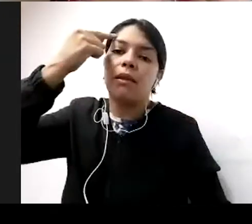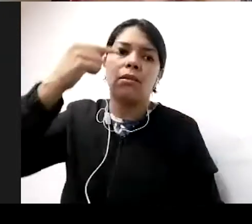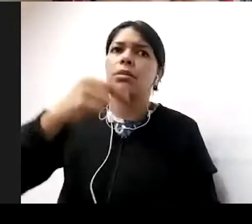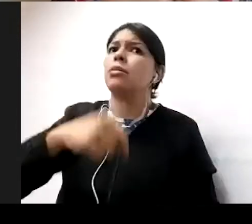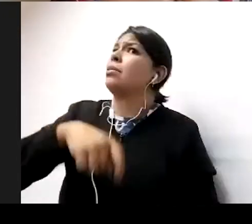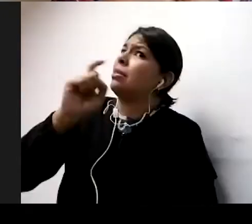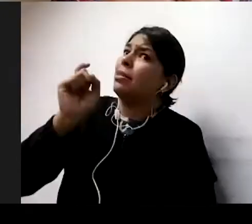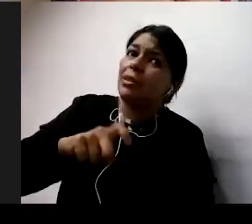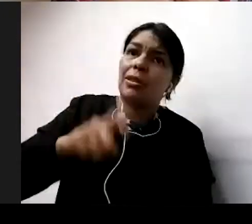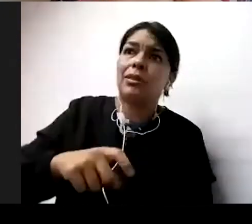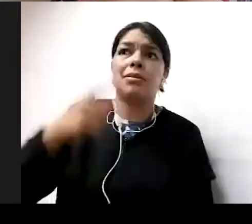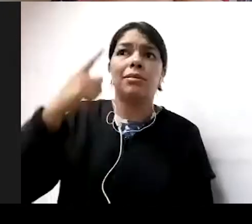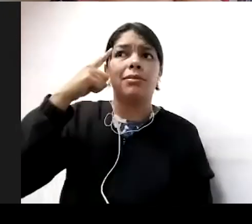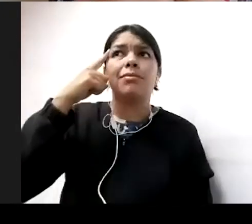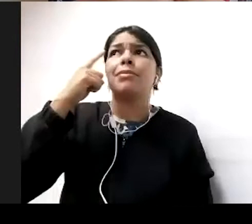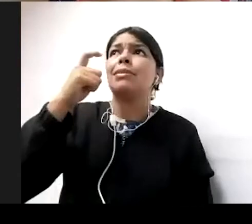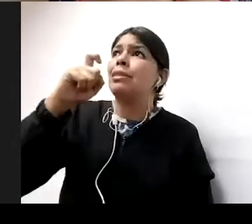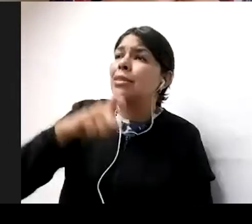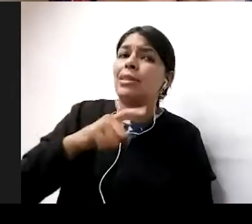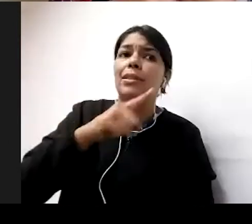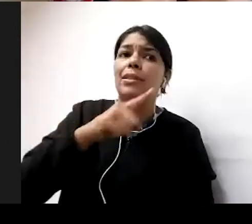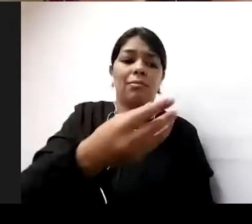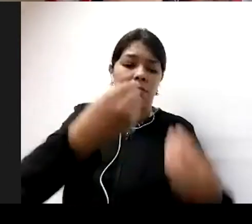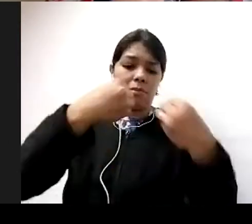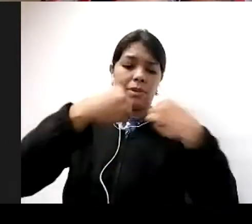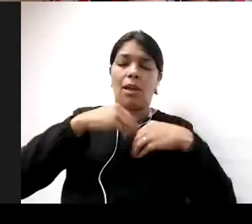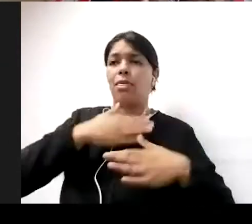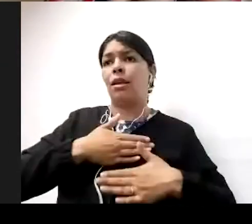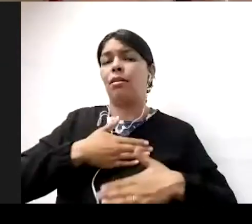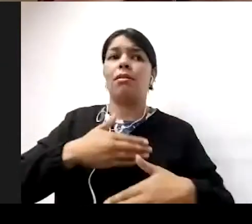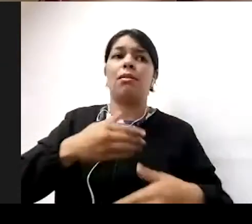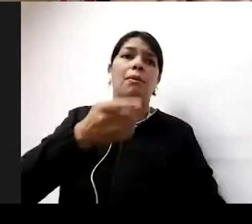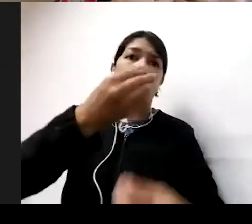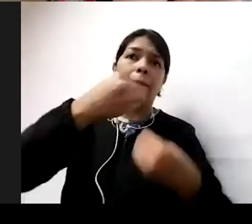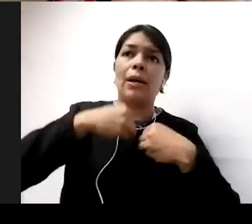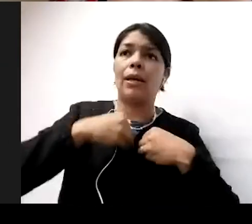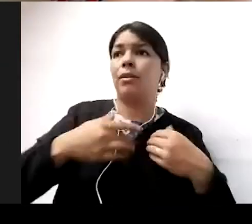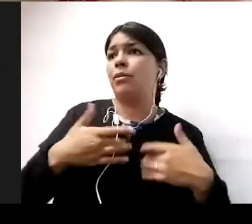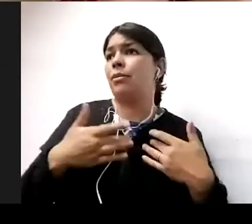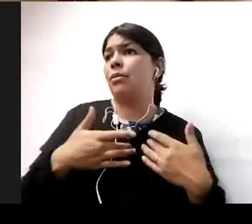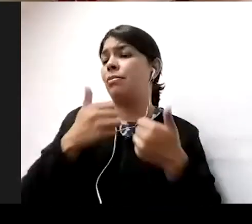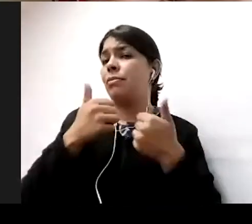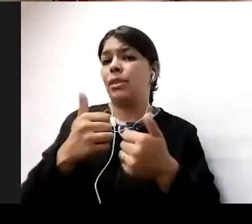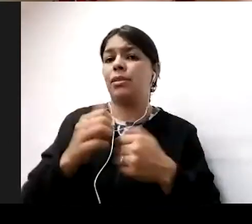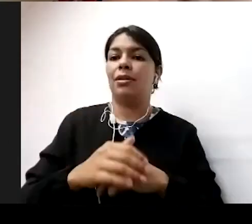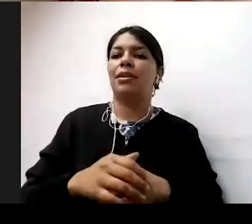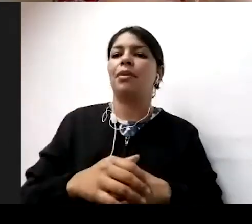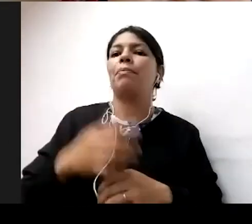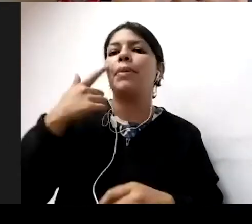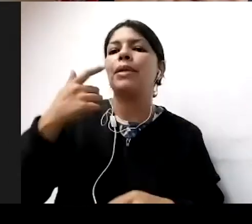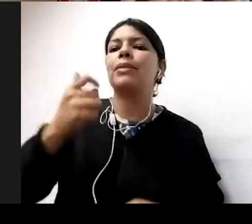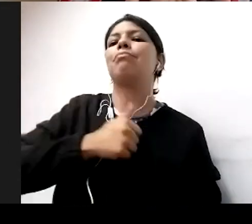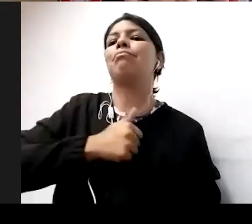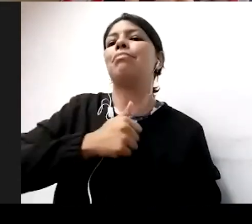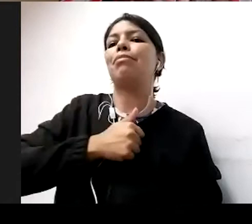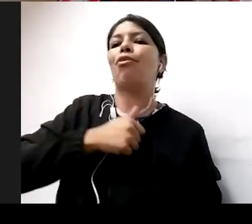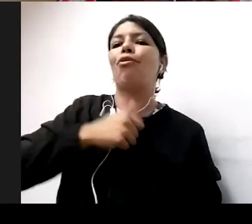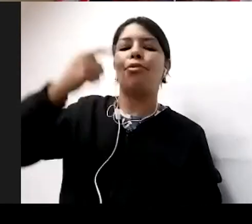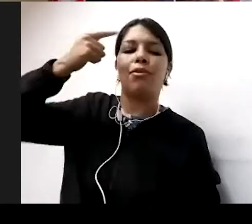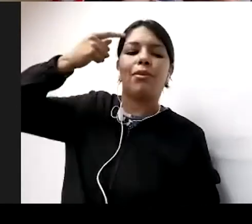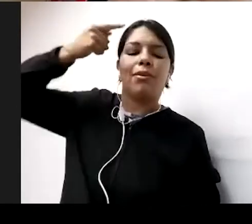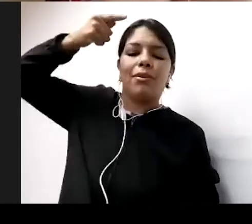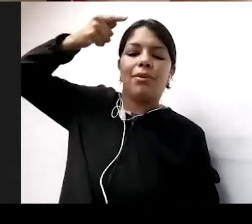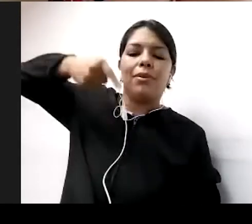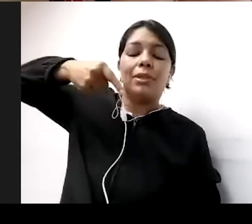poder sentirme bien o tranquilo. ¿Sí? Es la misma persona o soy yo mismo diciéndome a mí mismo que esa sustancia la